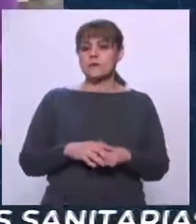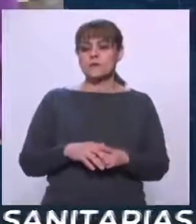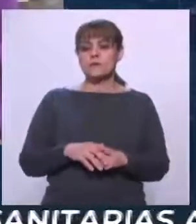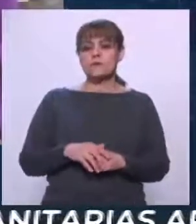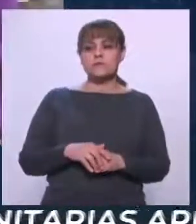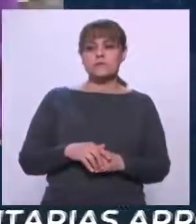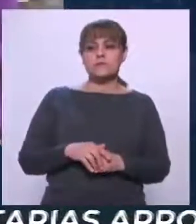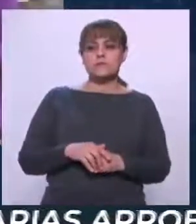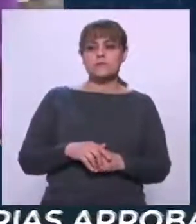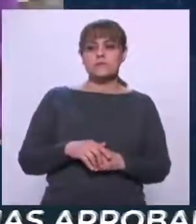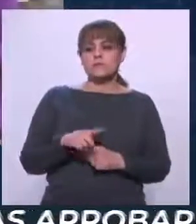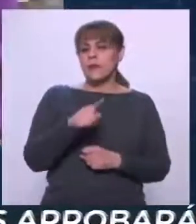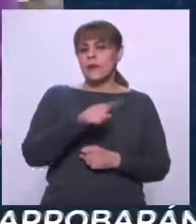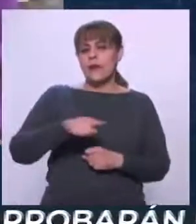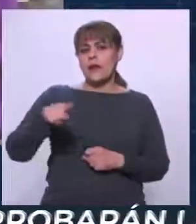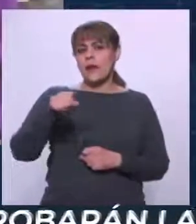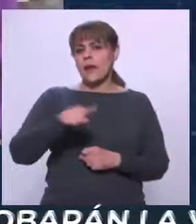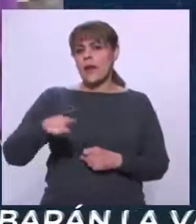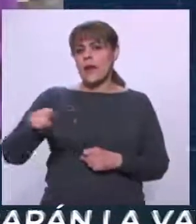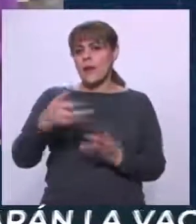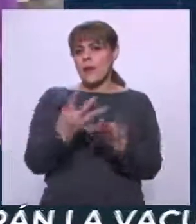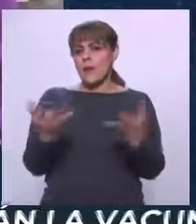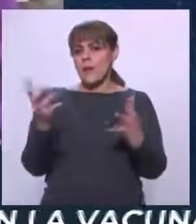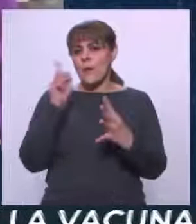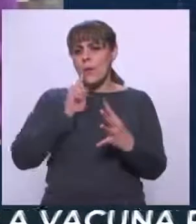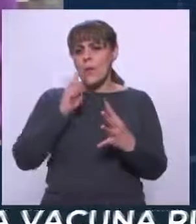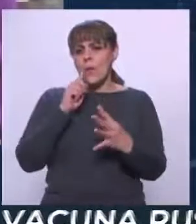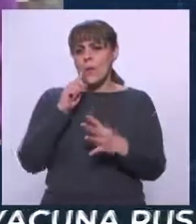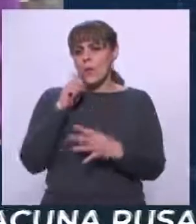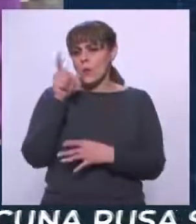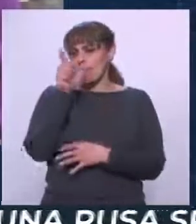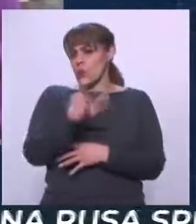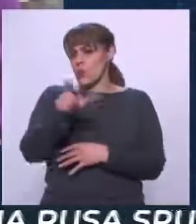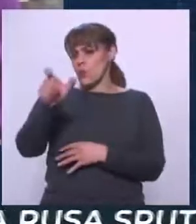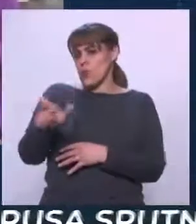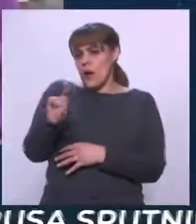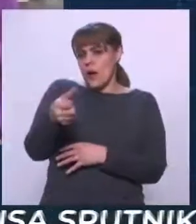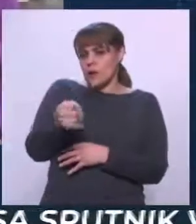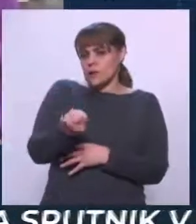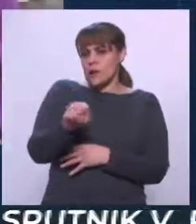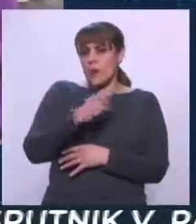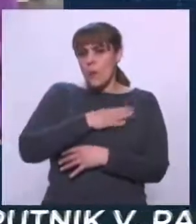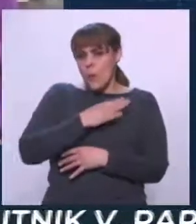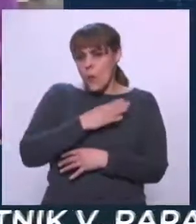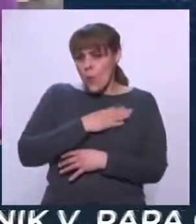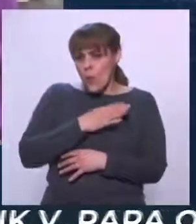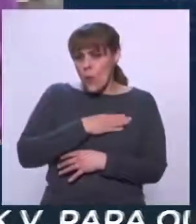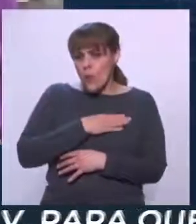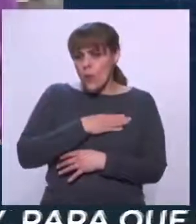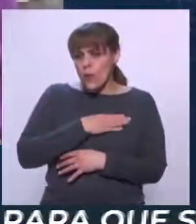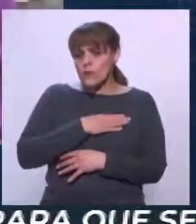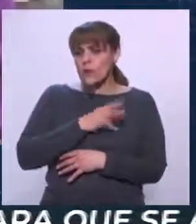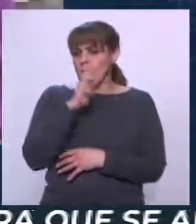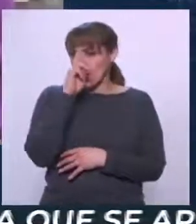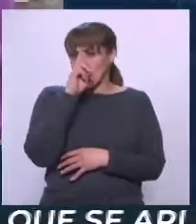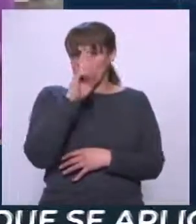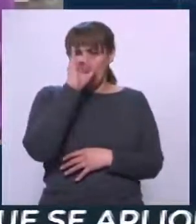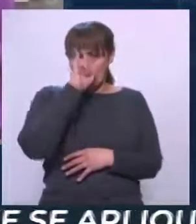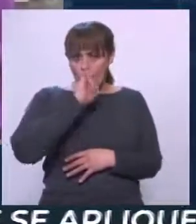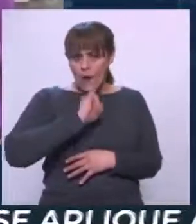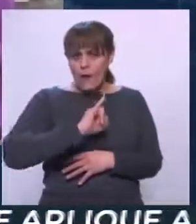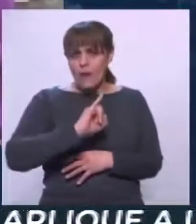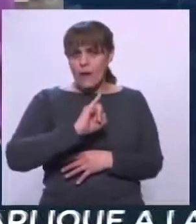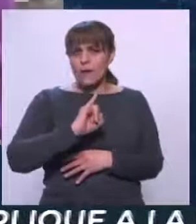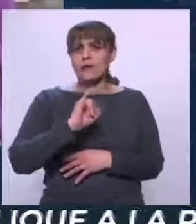ellas por naturaleza, por su propia bondad, querían mucho a su patrón, le decían que eran